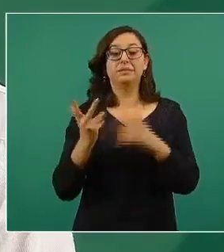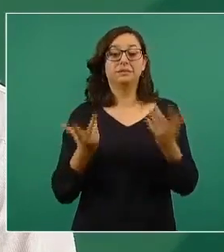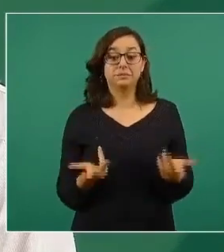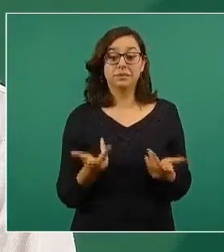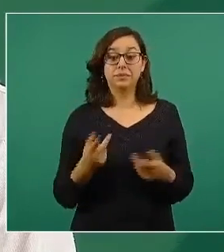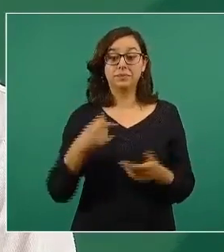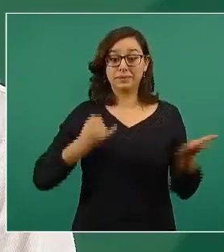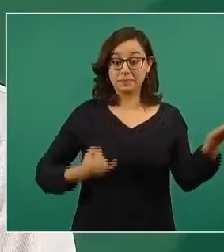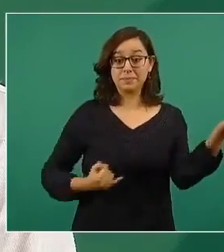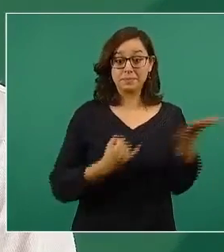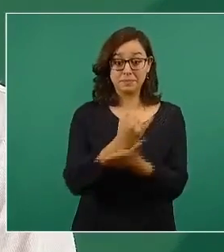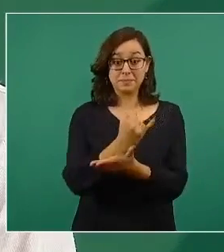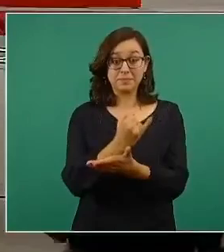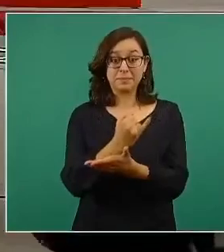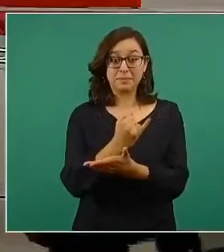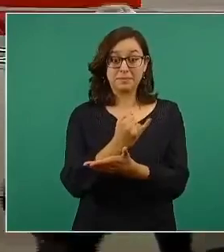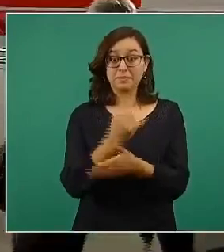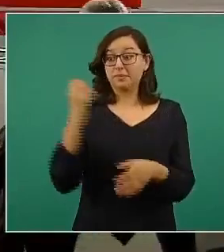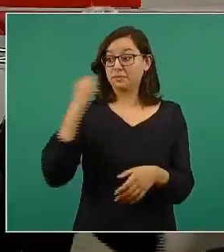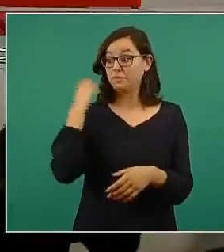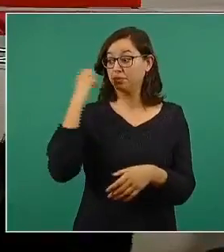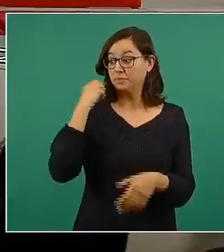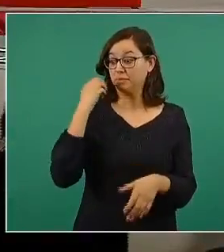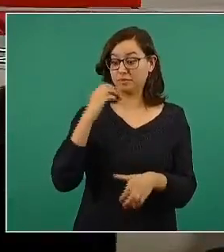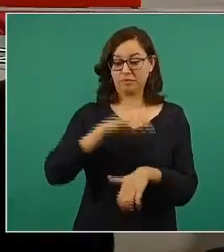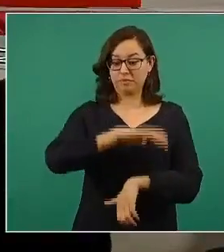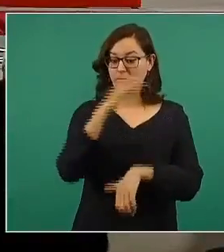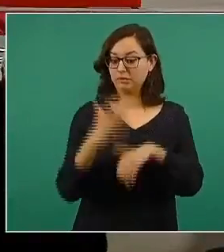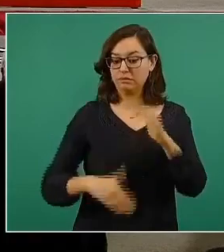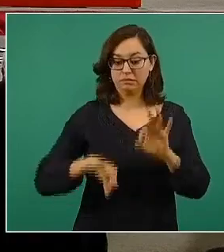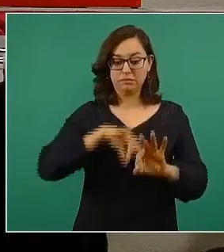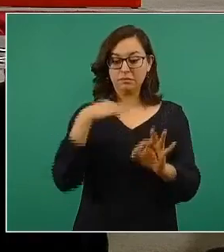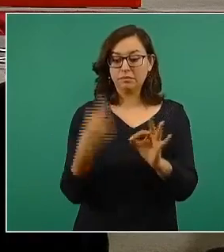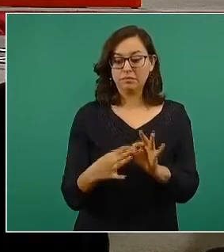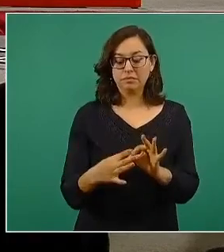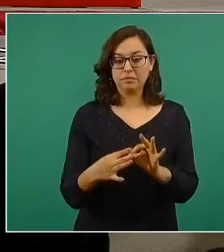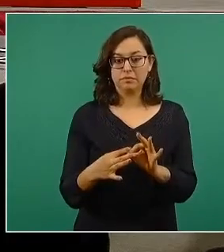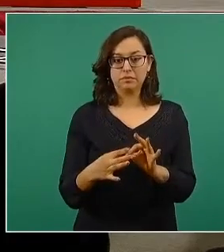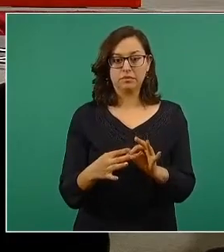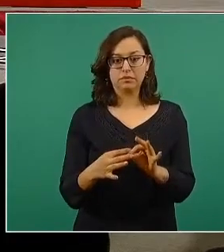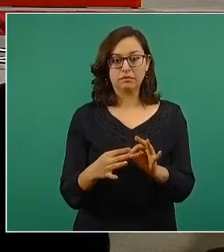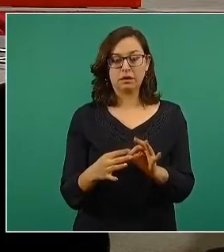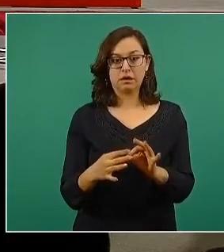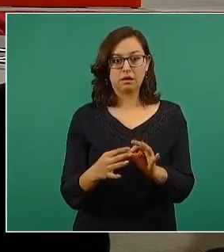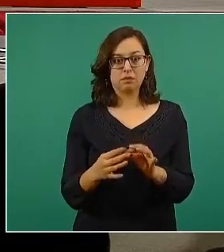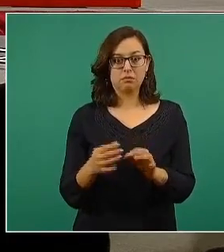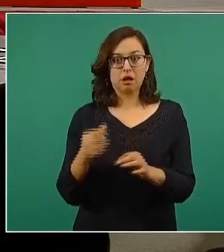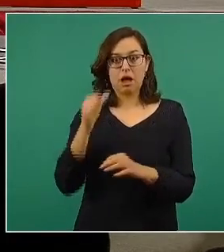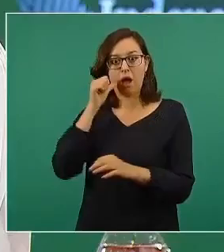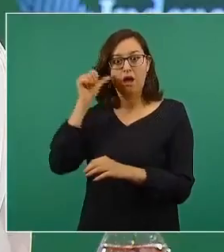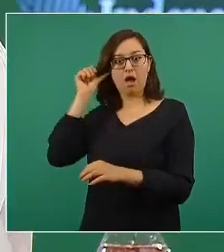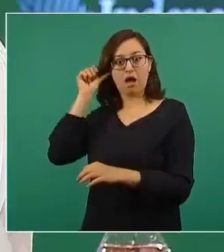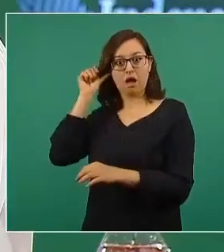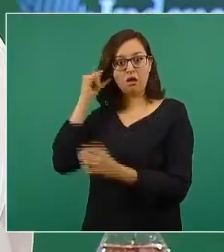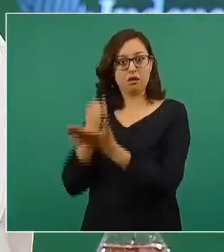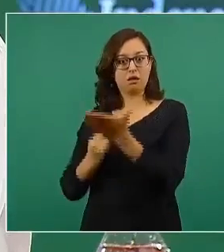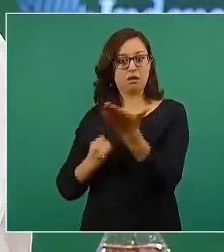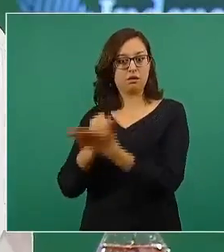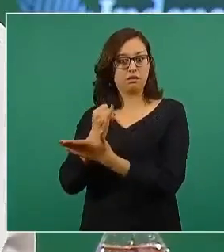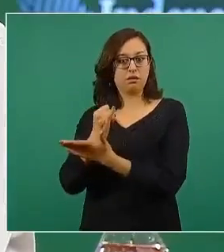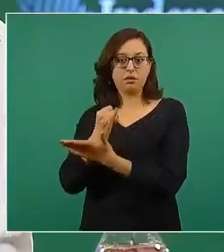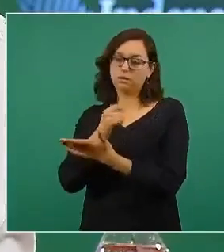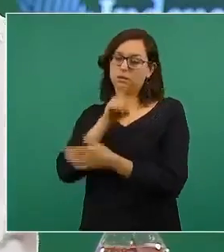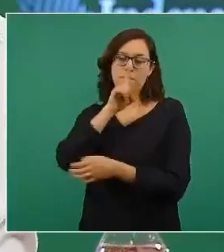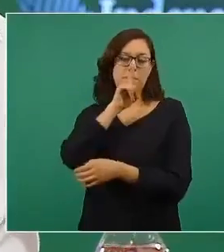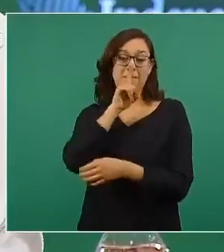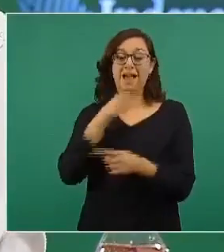para otro. Desde hace más de un mes el presidente instruyó a Jesús Ramírez que empezara a conversar